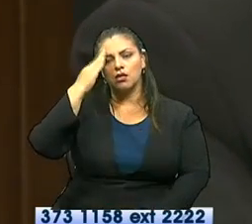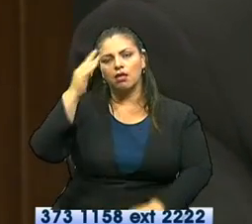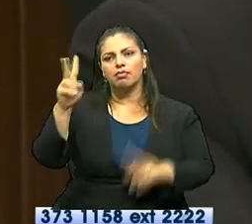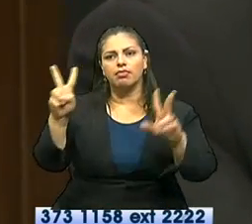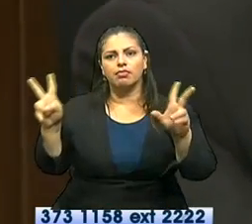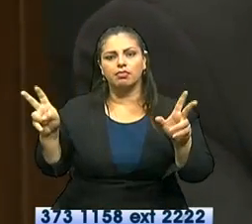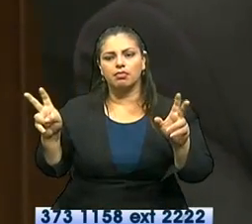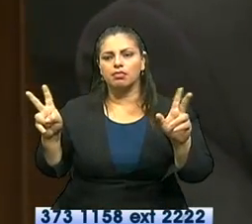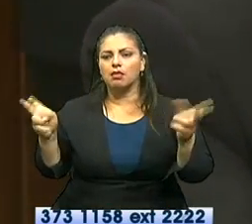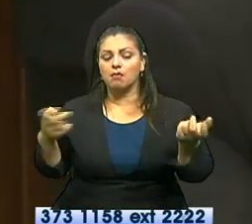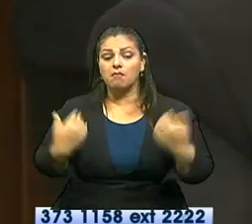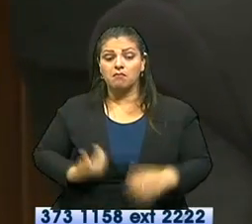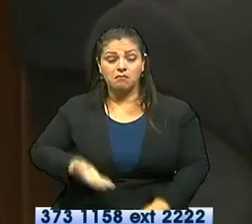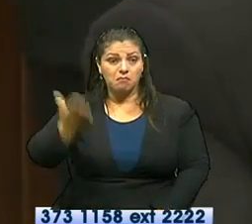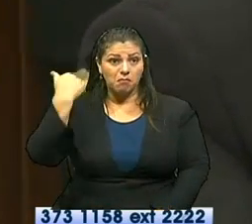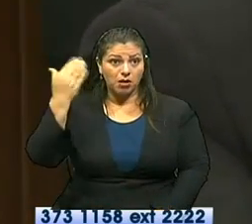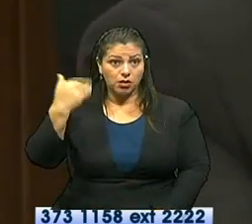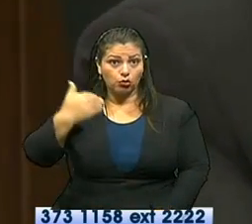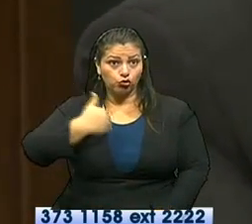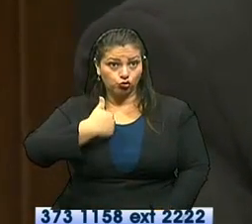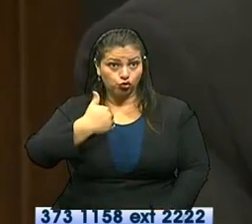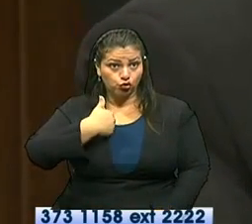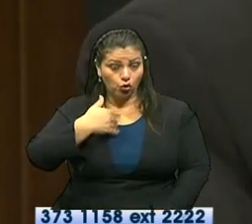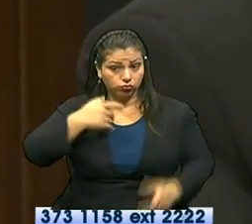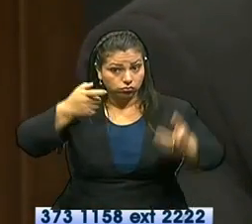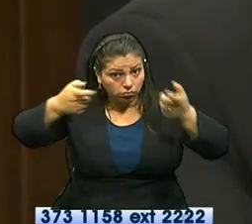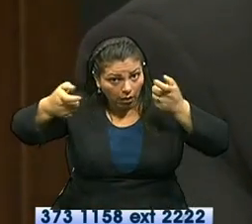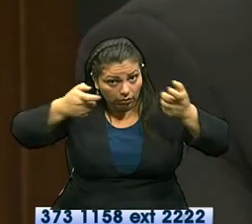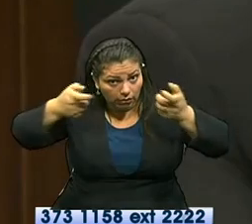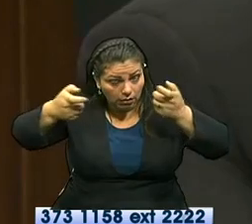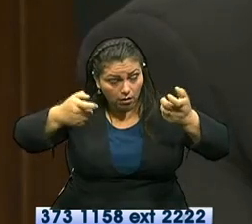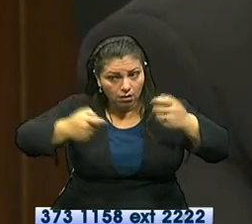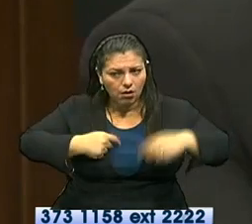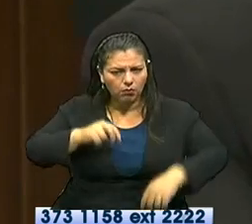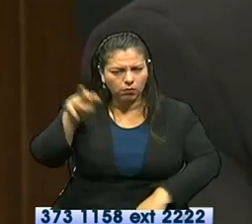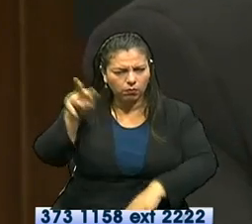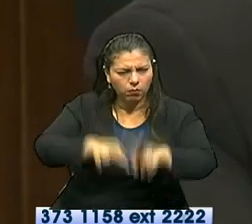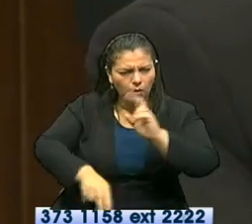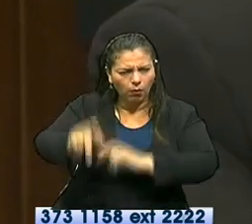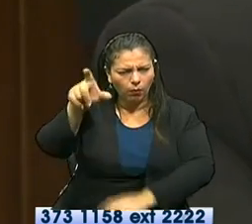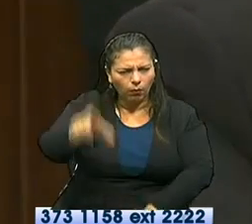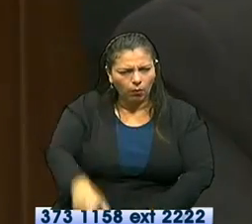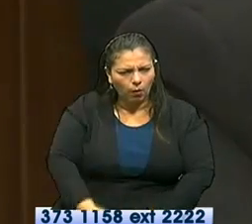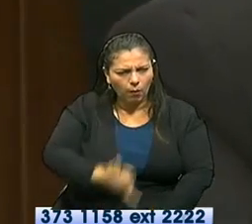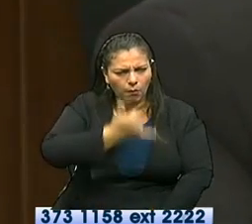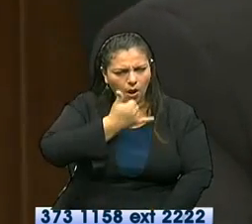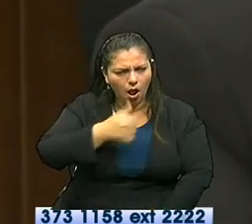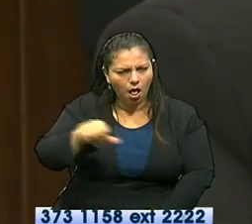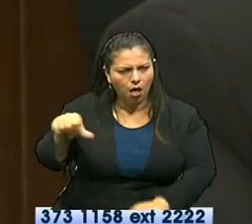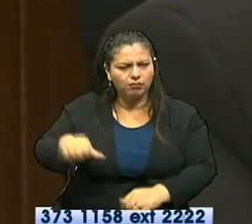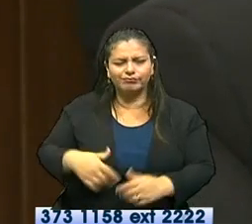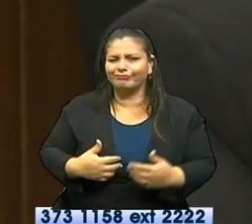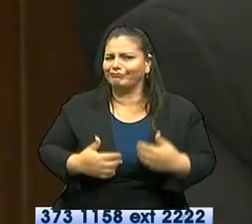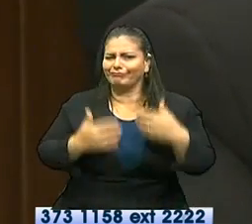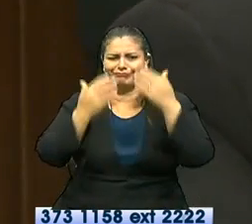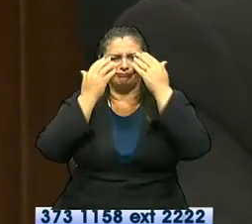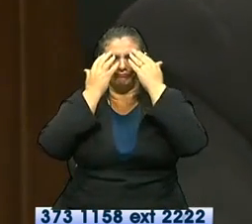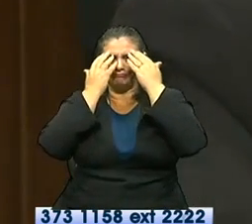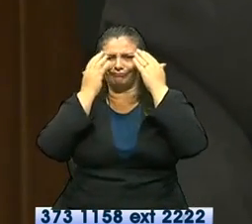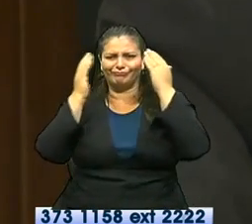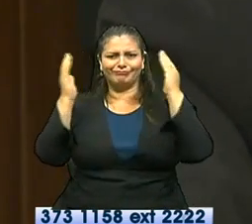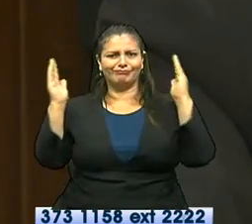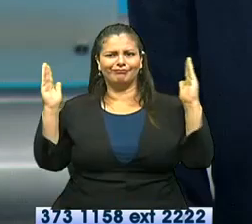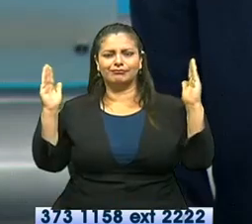administración no conocimos ningún hecho relacionado a una inconducta de parte del contralor